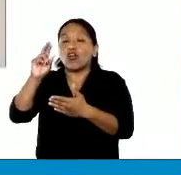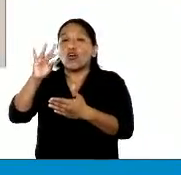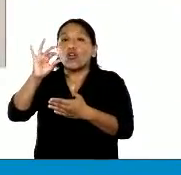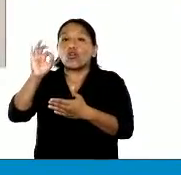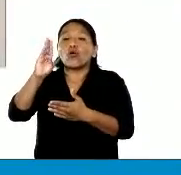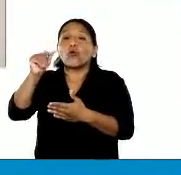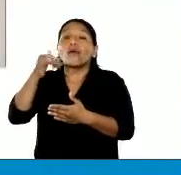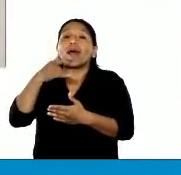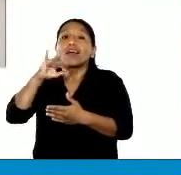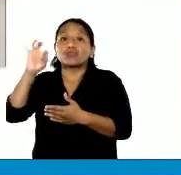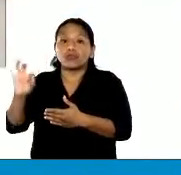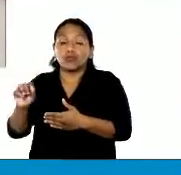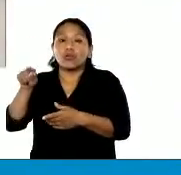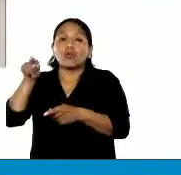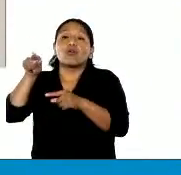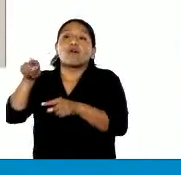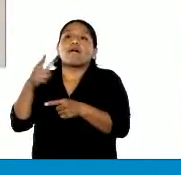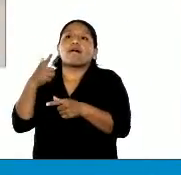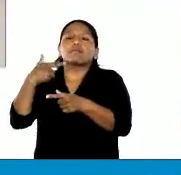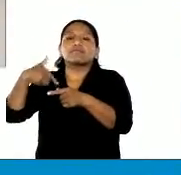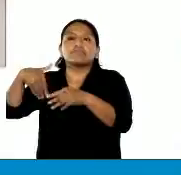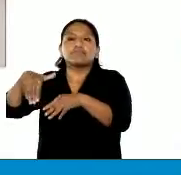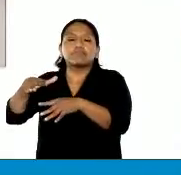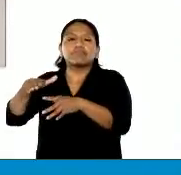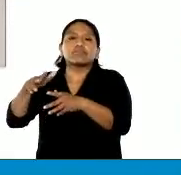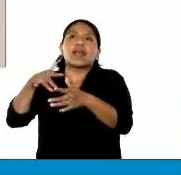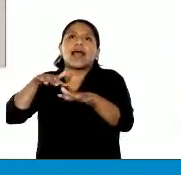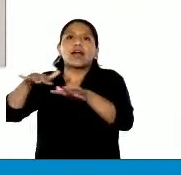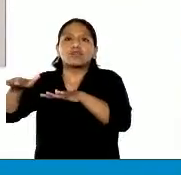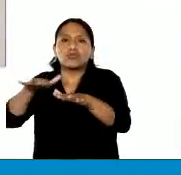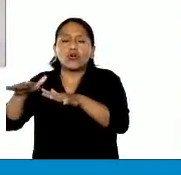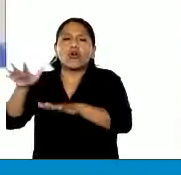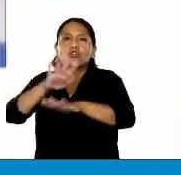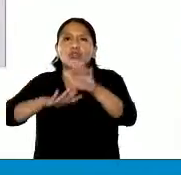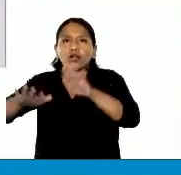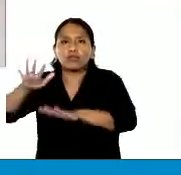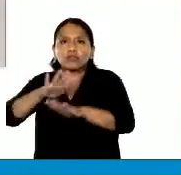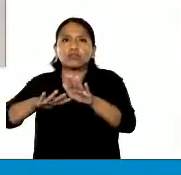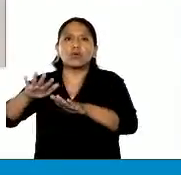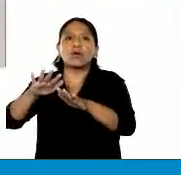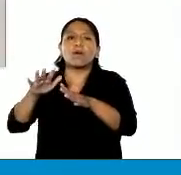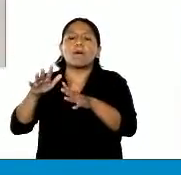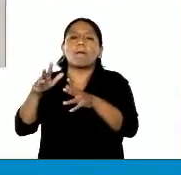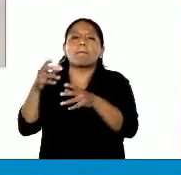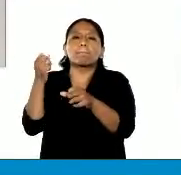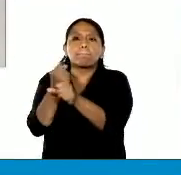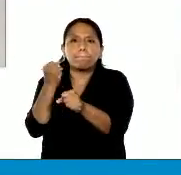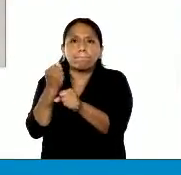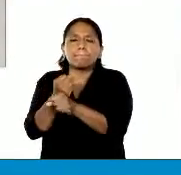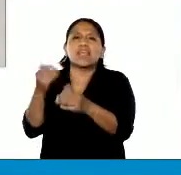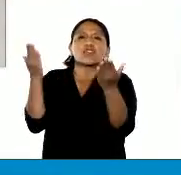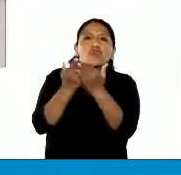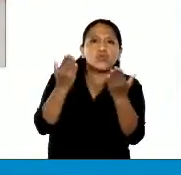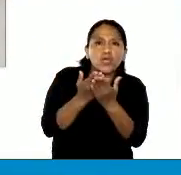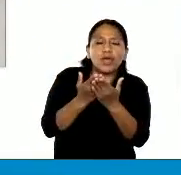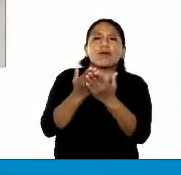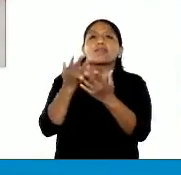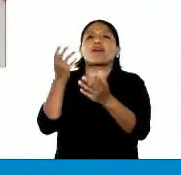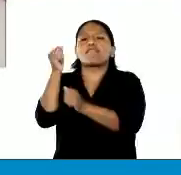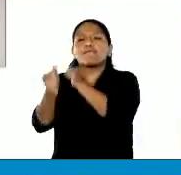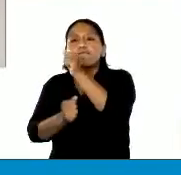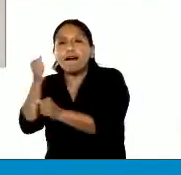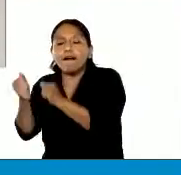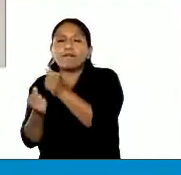69, surgieron, se generalizaron nuevas formas de acción, de organización obreras, estudiantiles, en las fábricas, en lugares